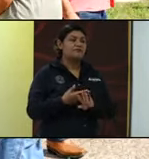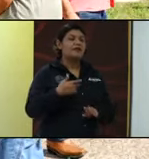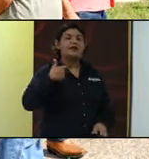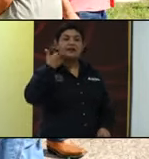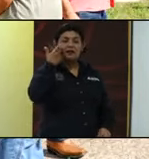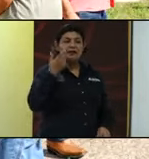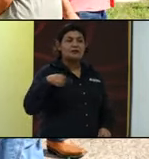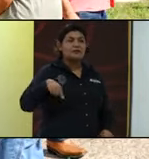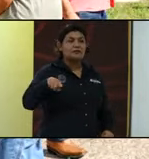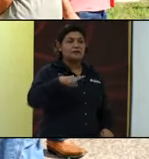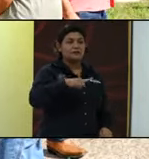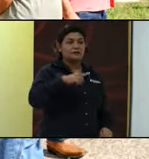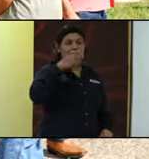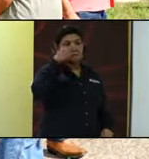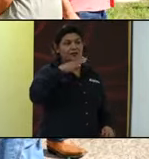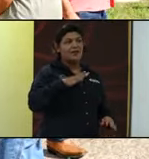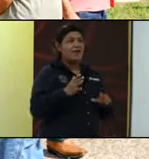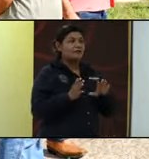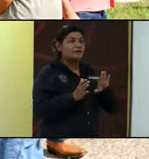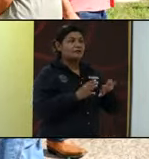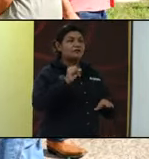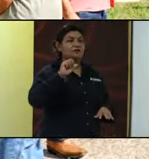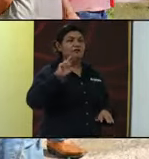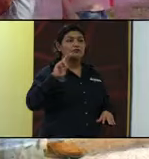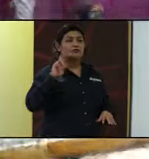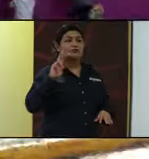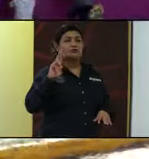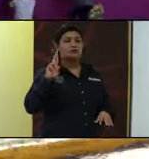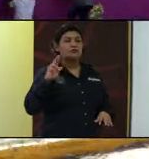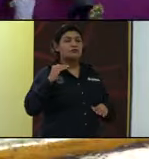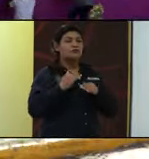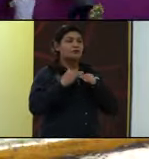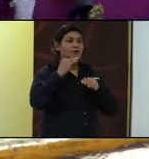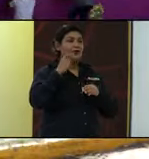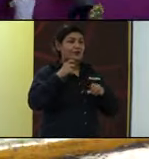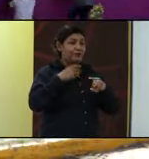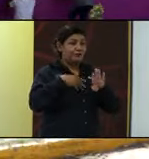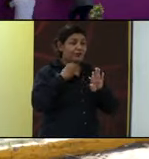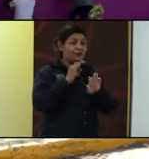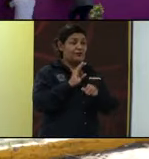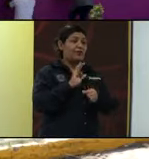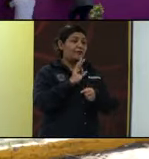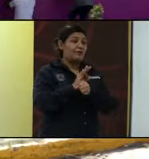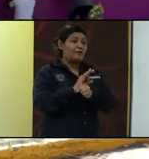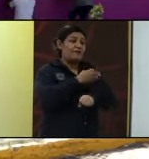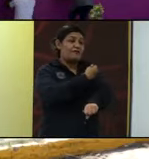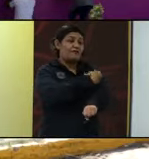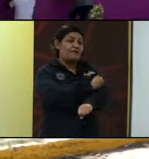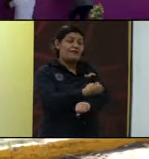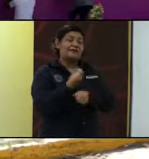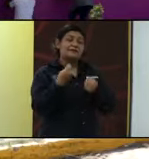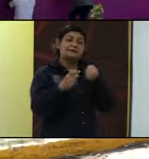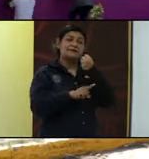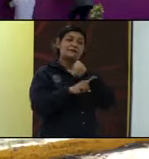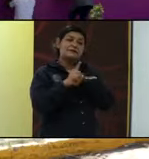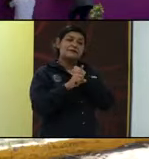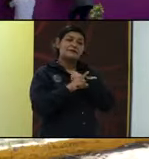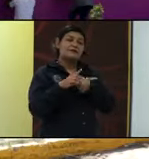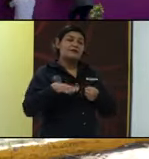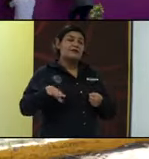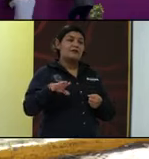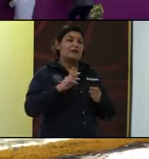que sepan que la zona sur, ahorita en cuanto a delitos de violencia familiar, tiene más problemas incluso que